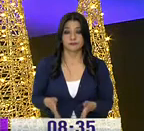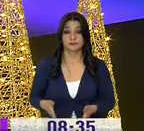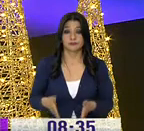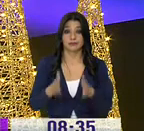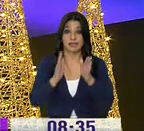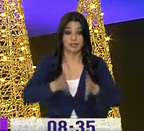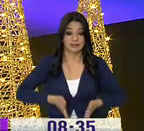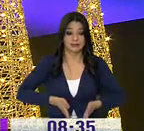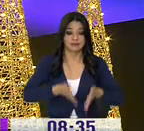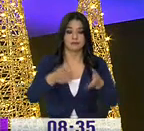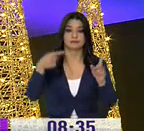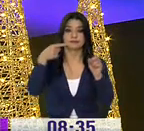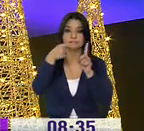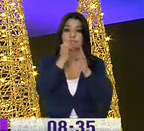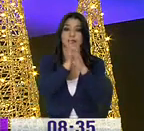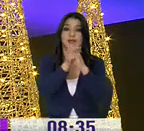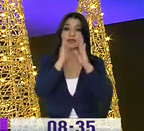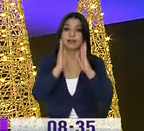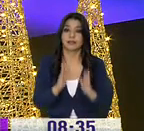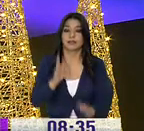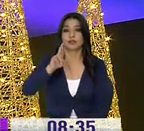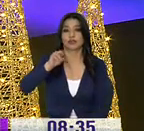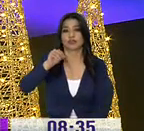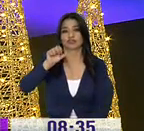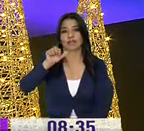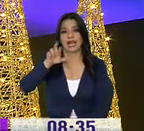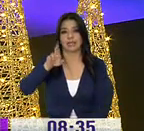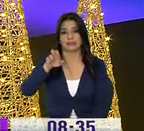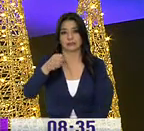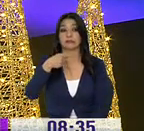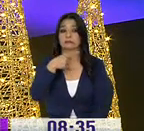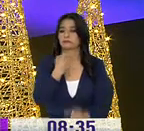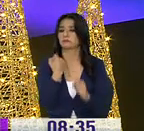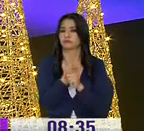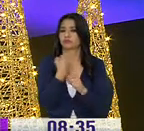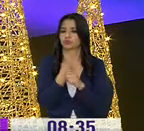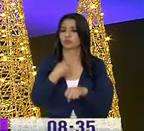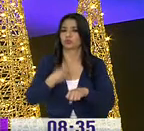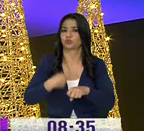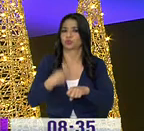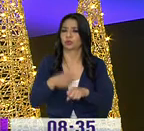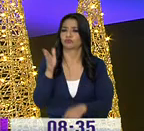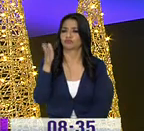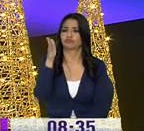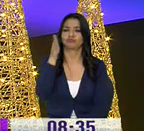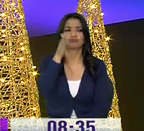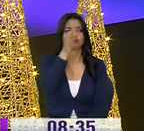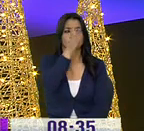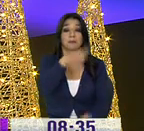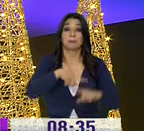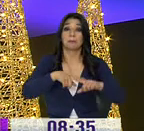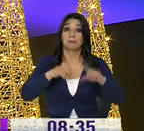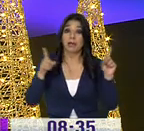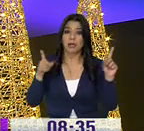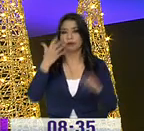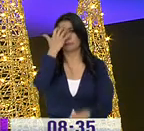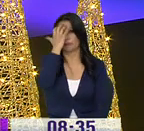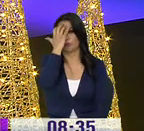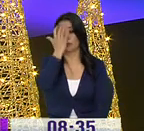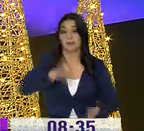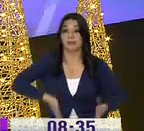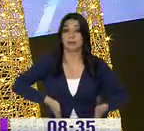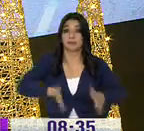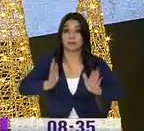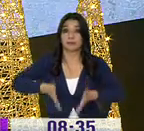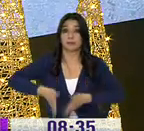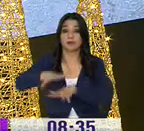ingeniero Rosales, y lo digo así porque trabaja mucho el ingeniero Rosales, lo hemos visto en territorio y trabaja, pero claro, está preocupado en las vías